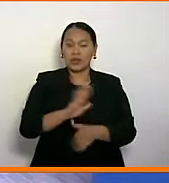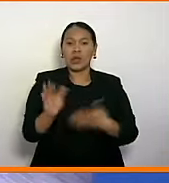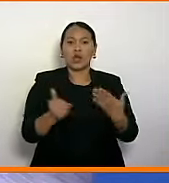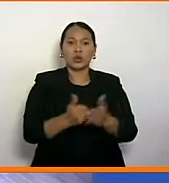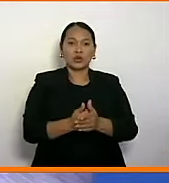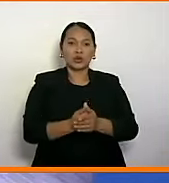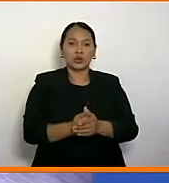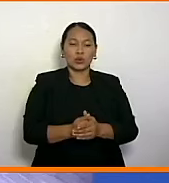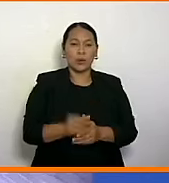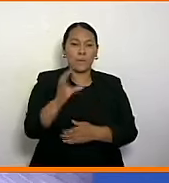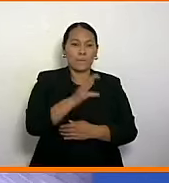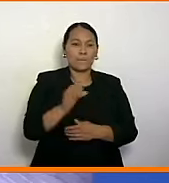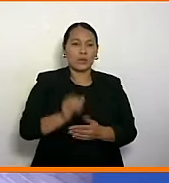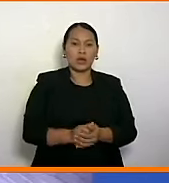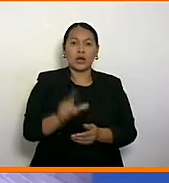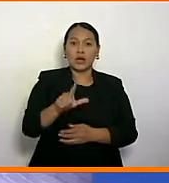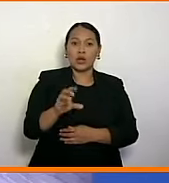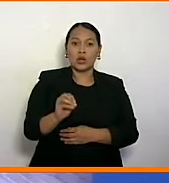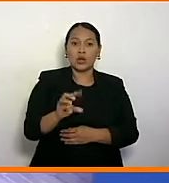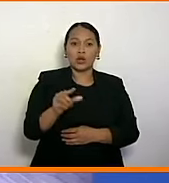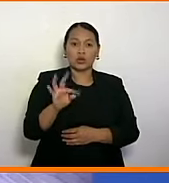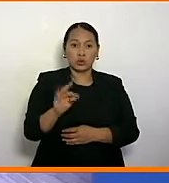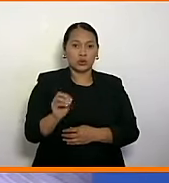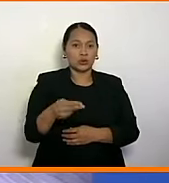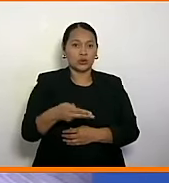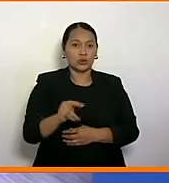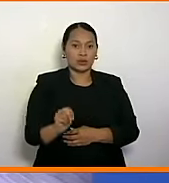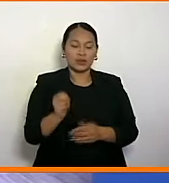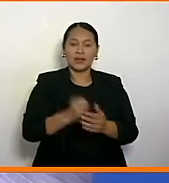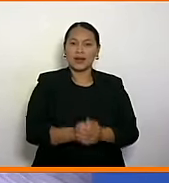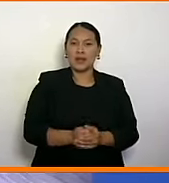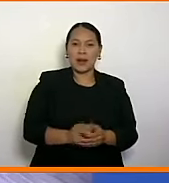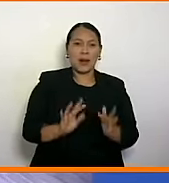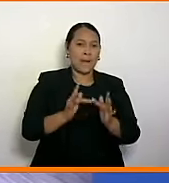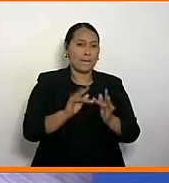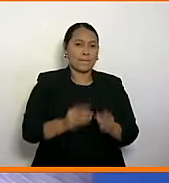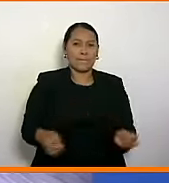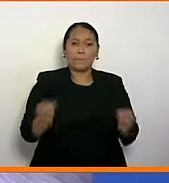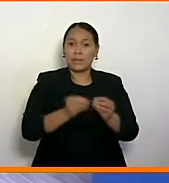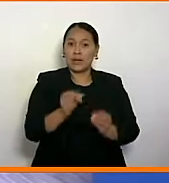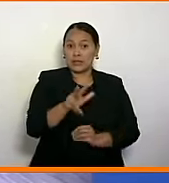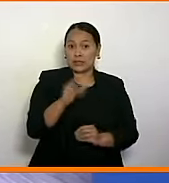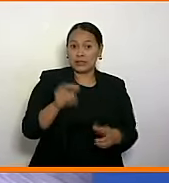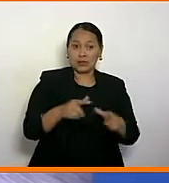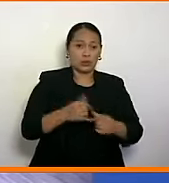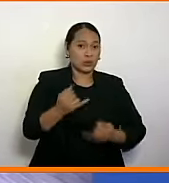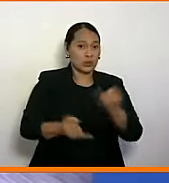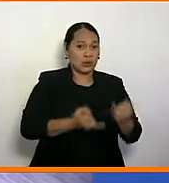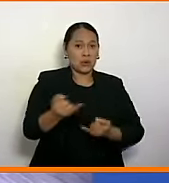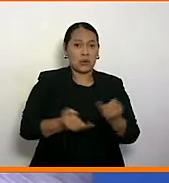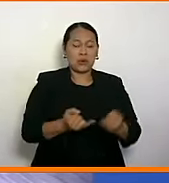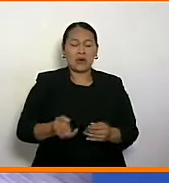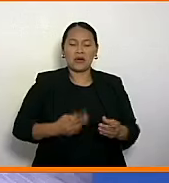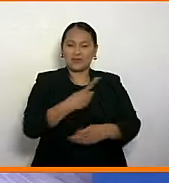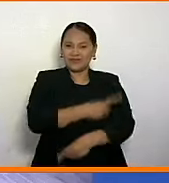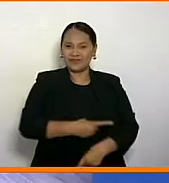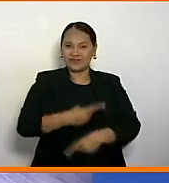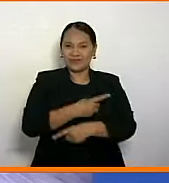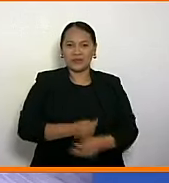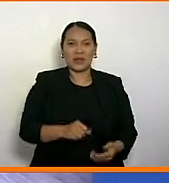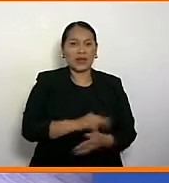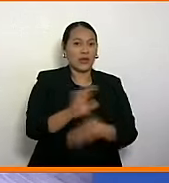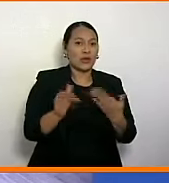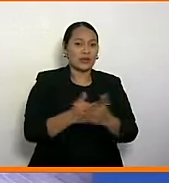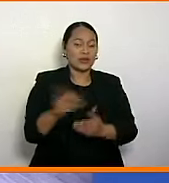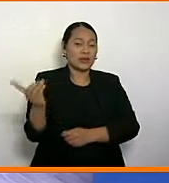a lotogaming.hn. Recuerda que tenemos más de 300 juegos interactivos totalmente en línea, disponibles 24/7.